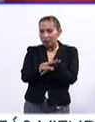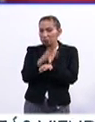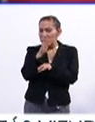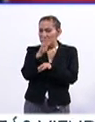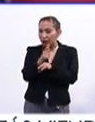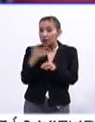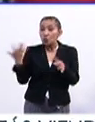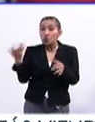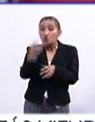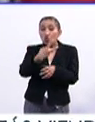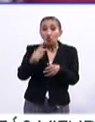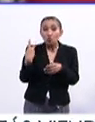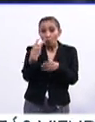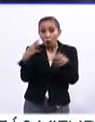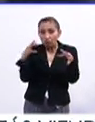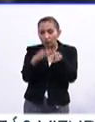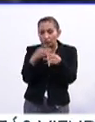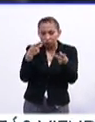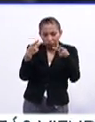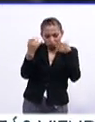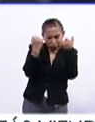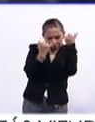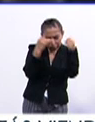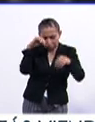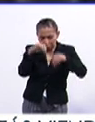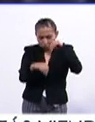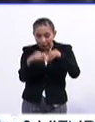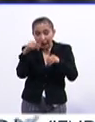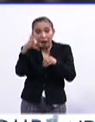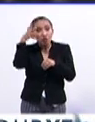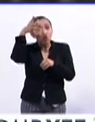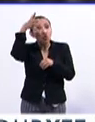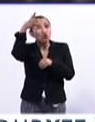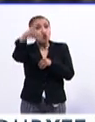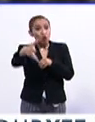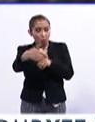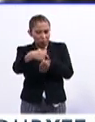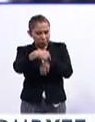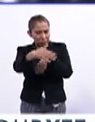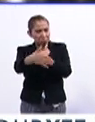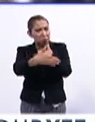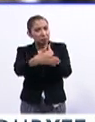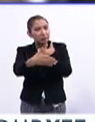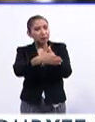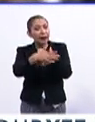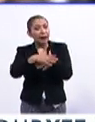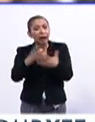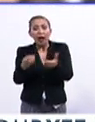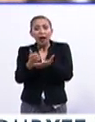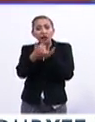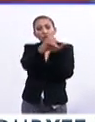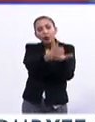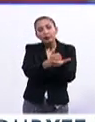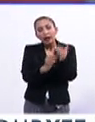tanto establecer estrategias que en el futuro corta no imparten